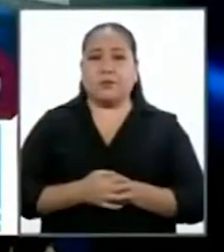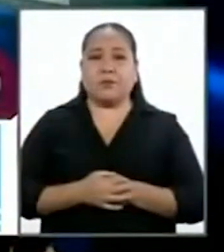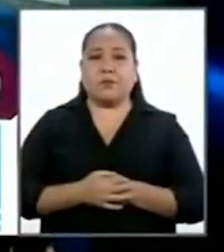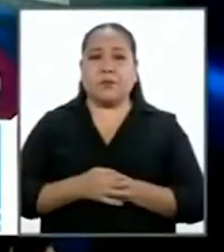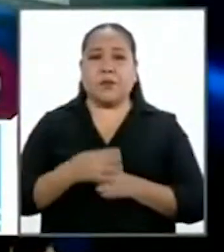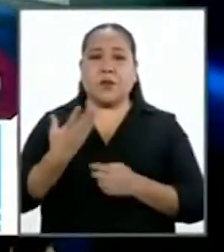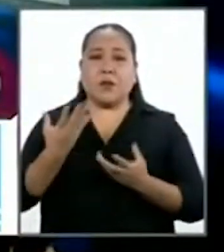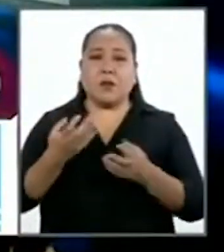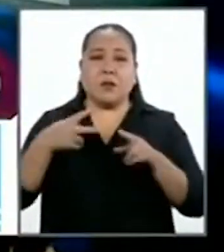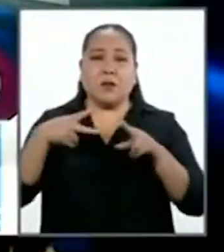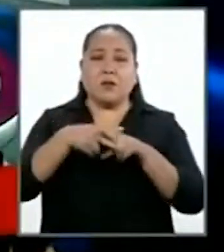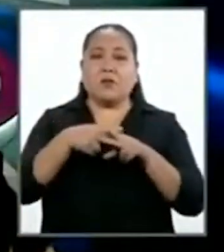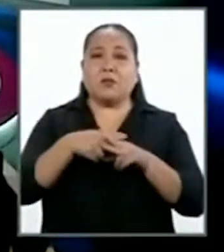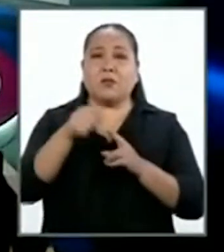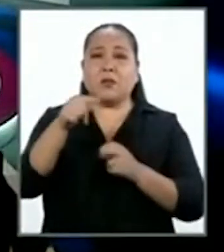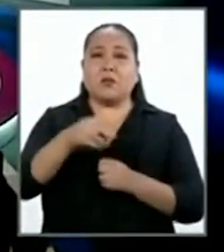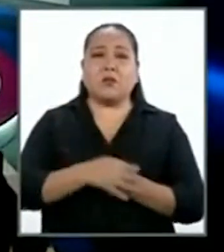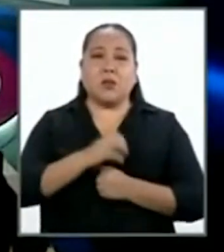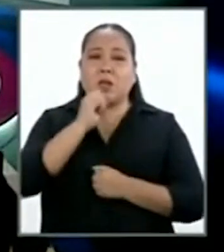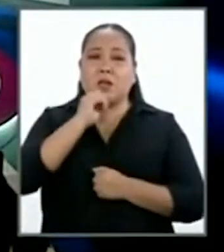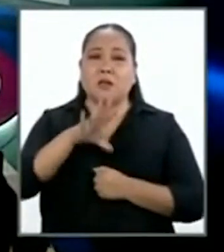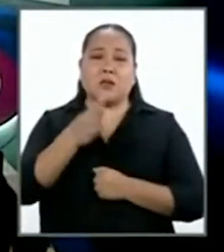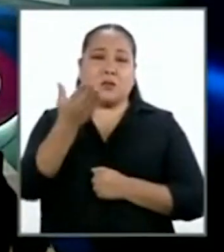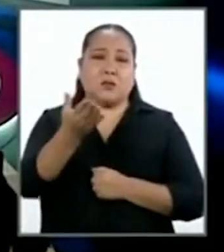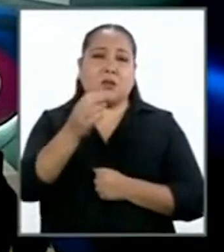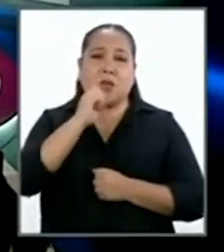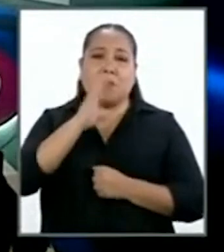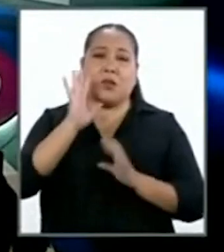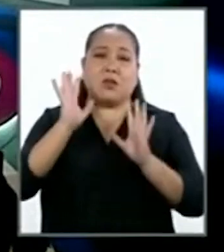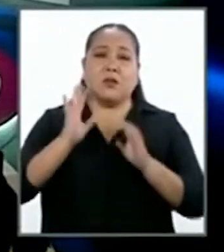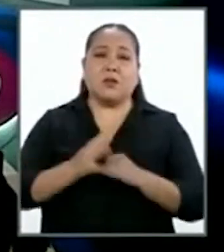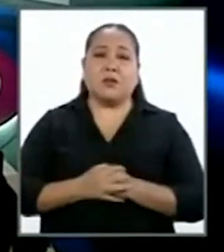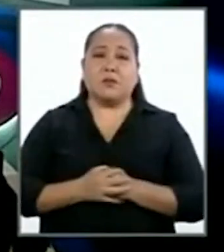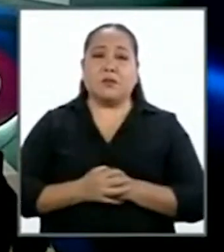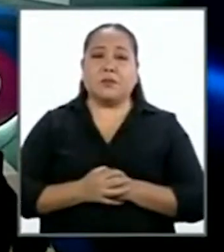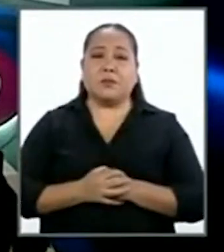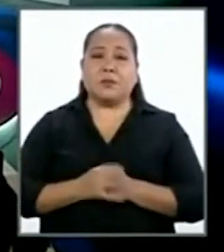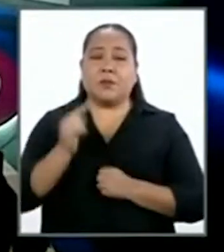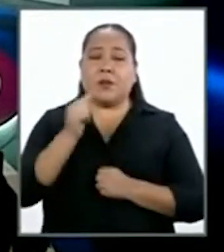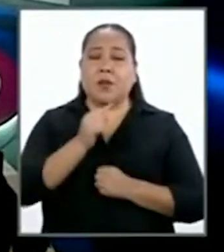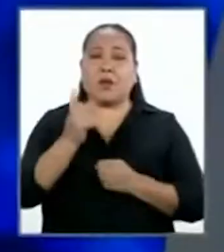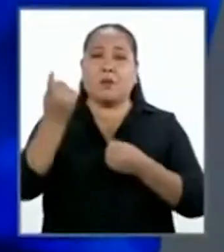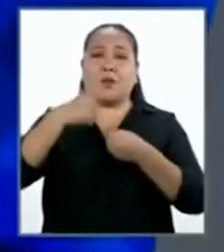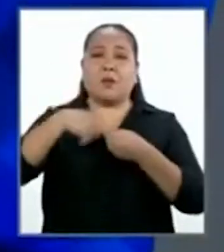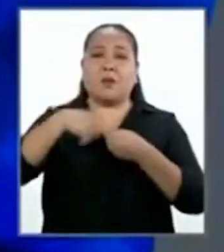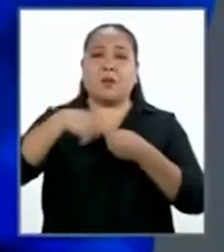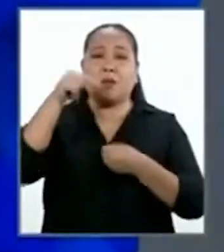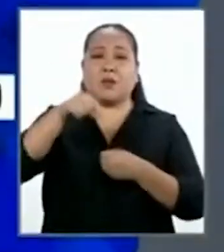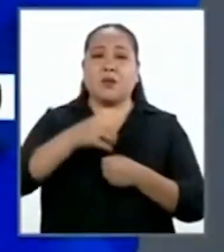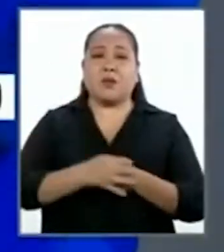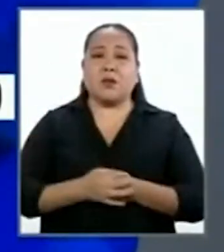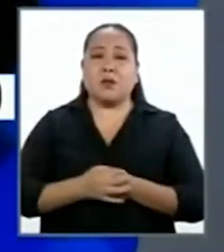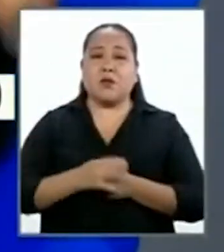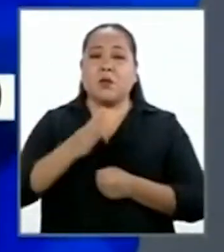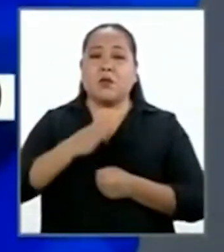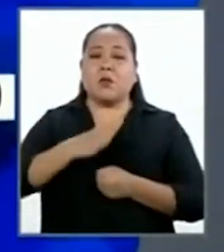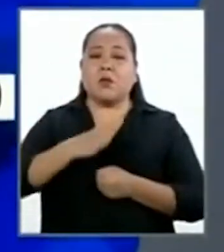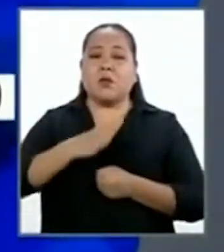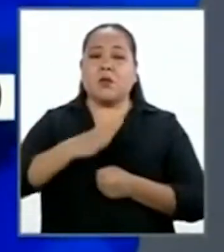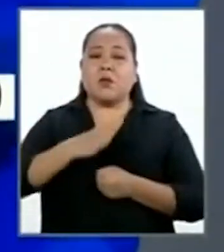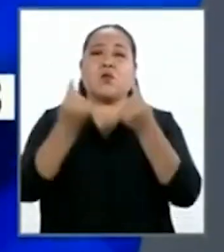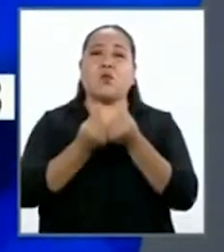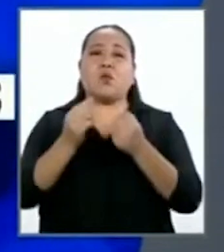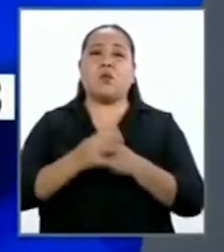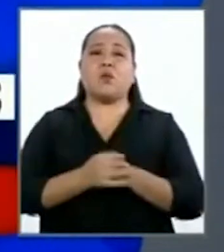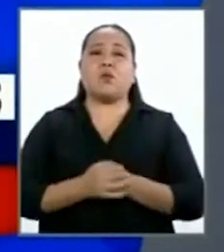interrumpir es un delito lo que está haciendo el señor bueno bueno pero él es cómplice de esto pues es compatible con todo su grupete